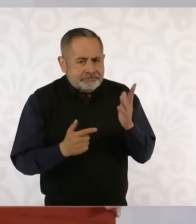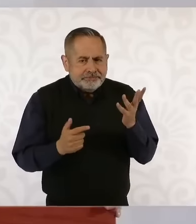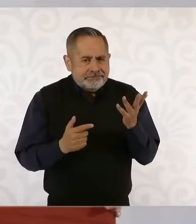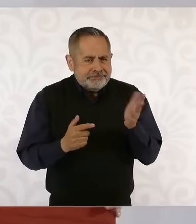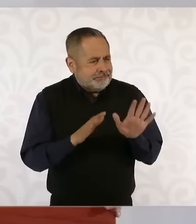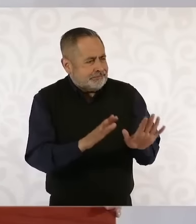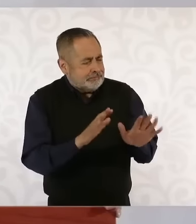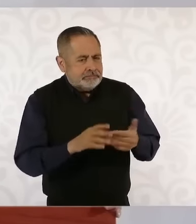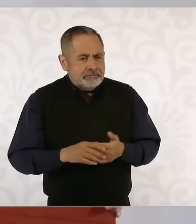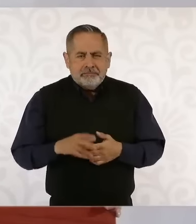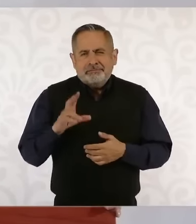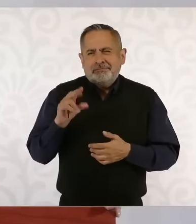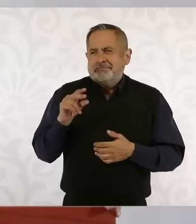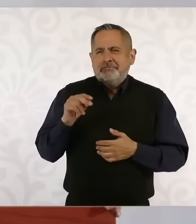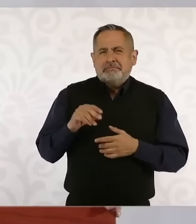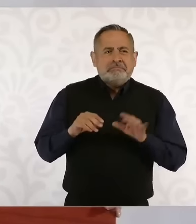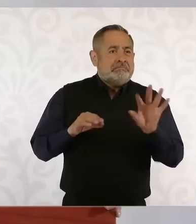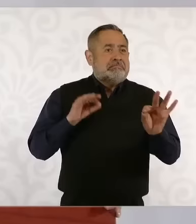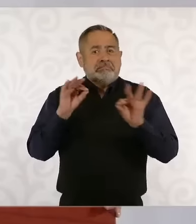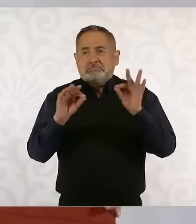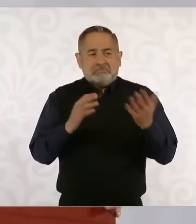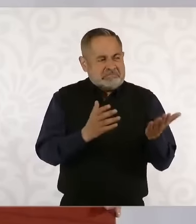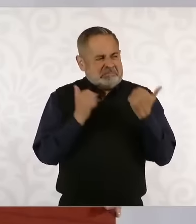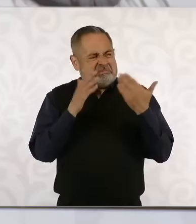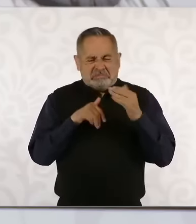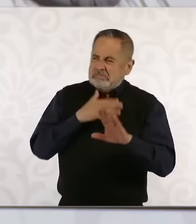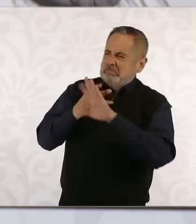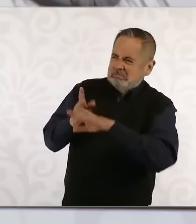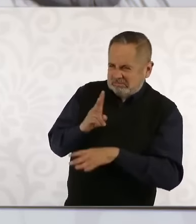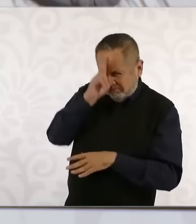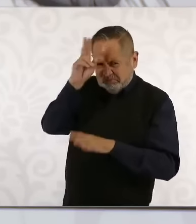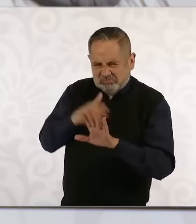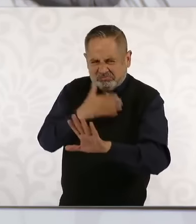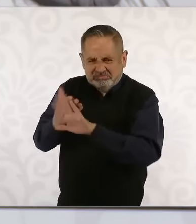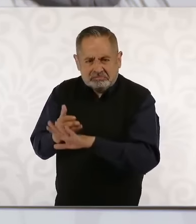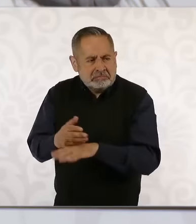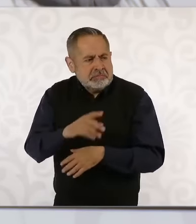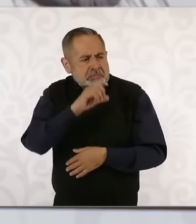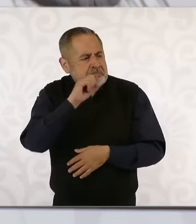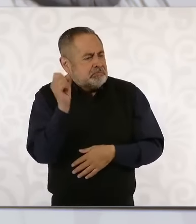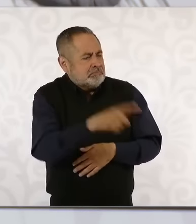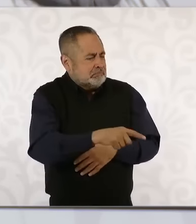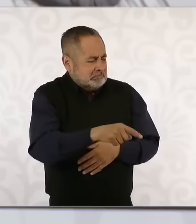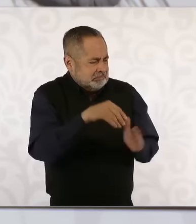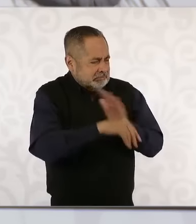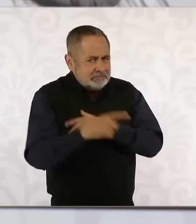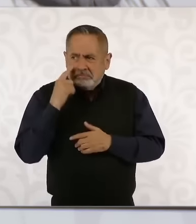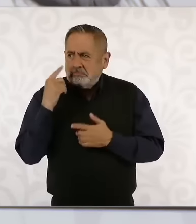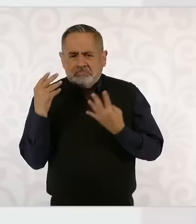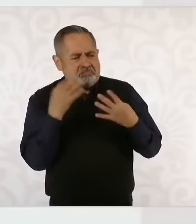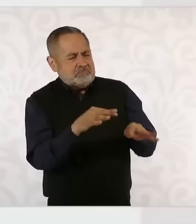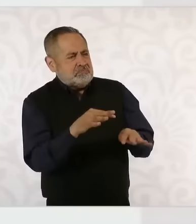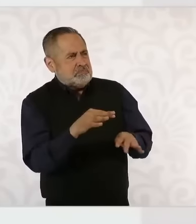no llamar a estas violencias, porque además a ellos también no les ayuda.